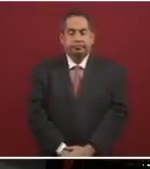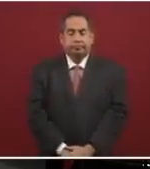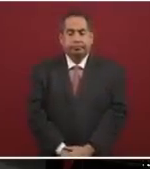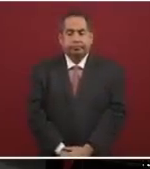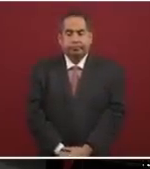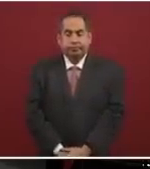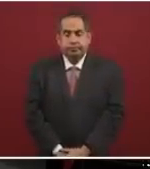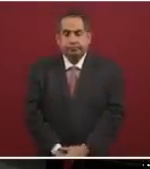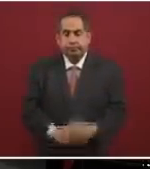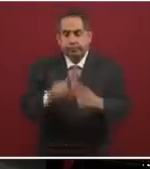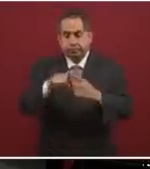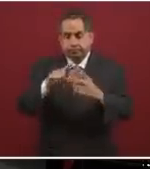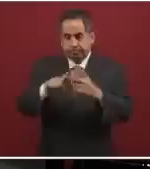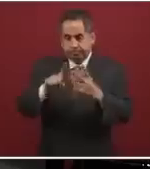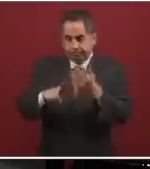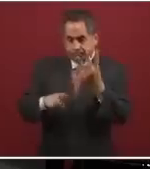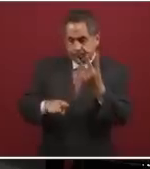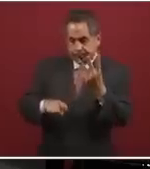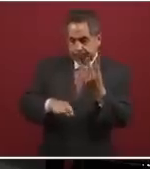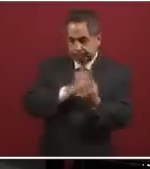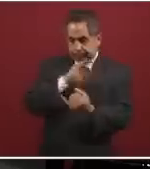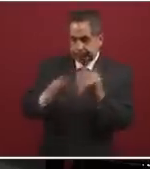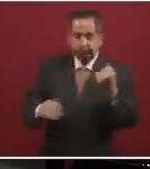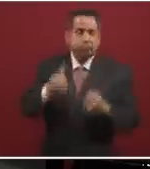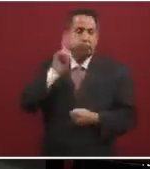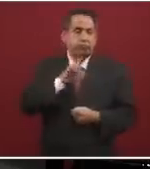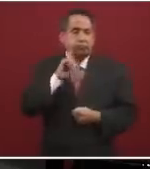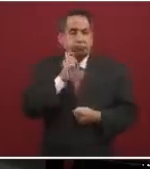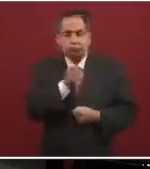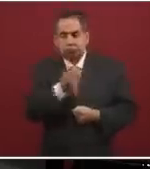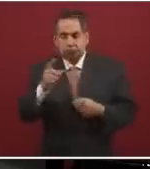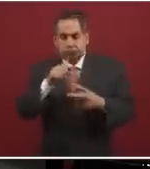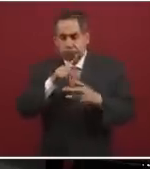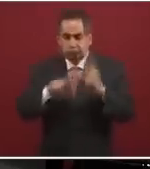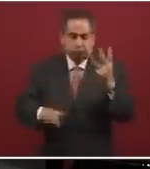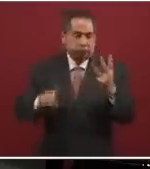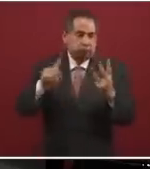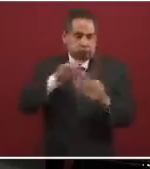con tres preguntas. Tres mujeres, ¿no? O sea,